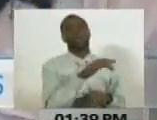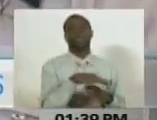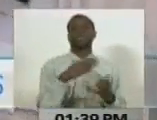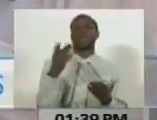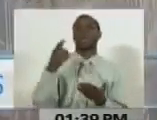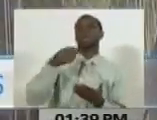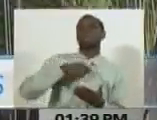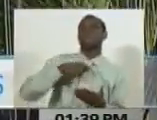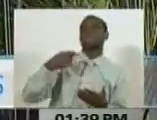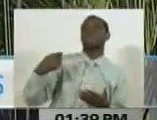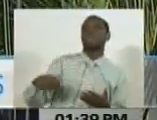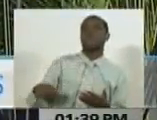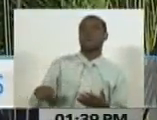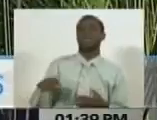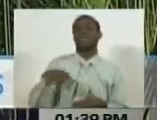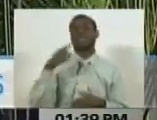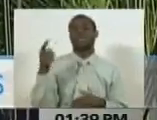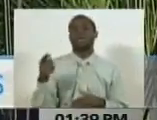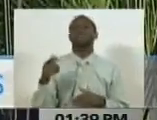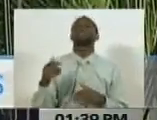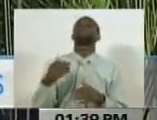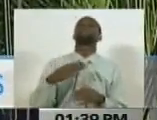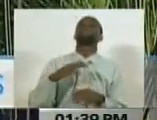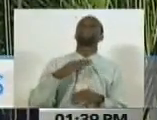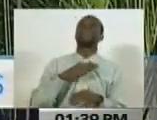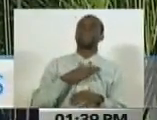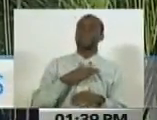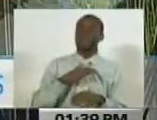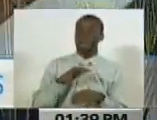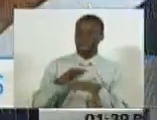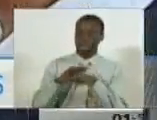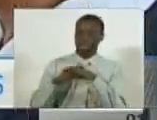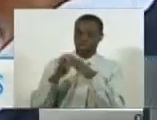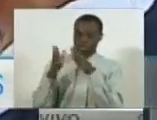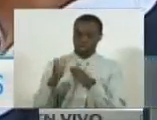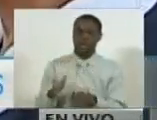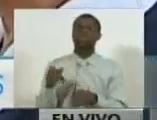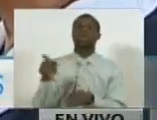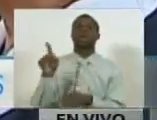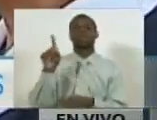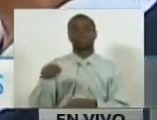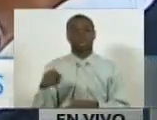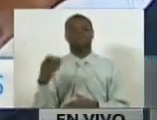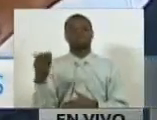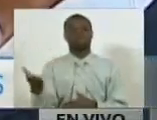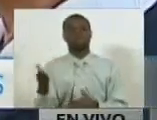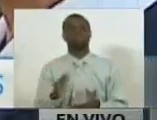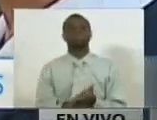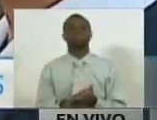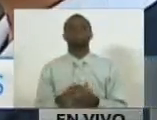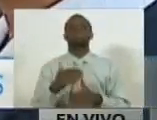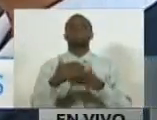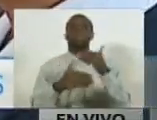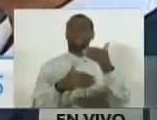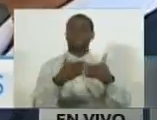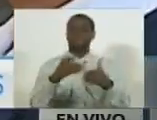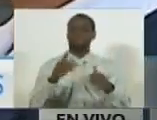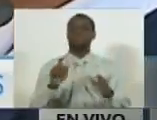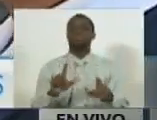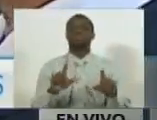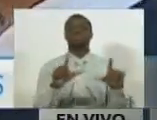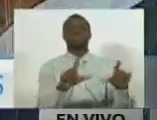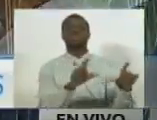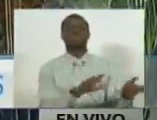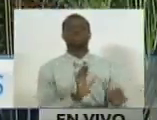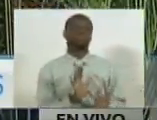Rutopu, Ministro, juez, topu, tocho, mene, piñeme, ya pare, me cojo, cape, y che se une, se jacuacha, ore, pipede,